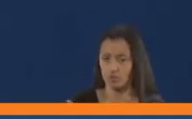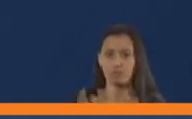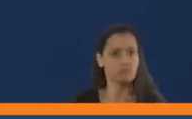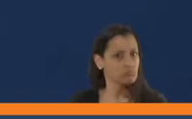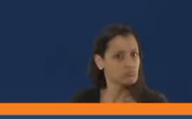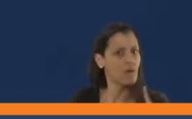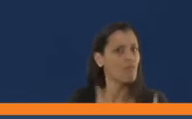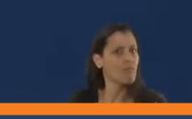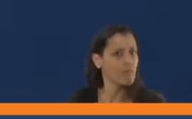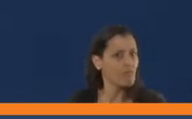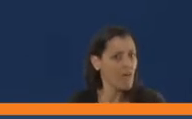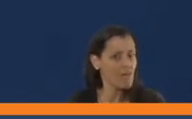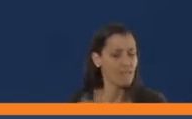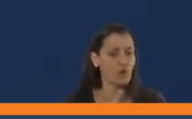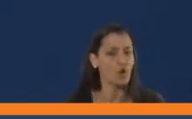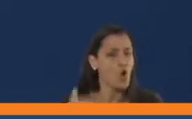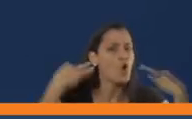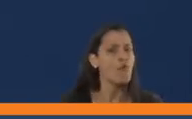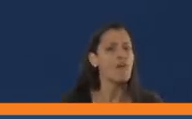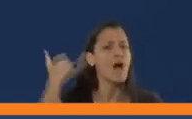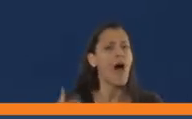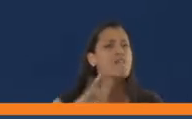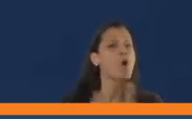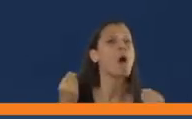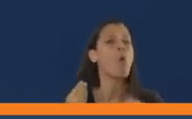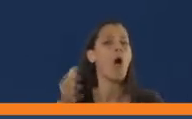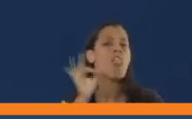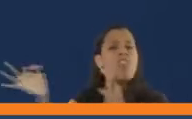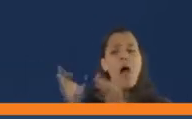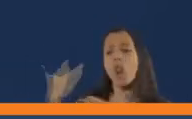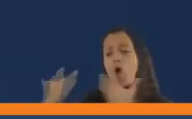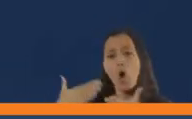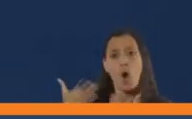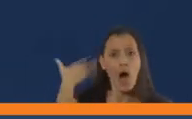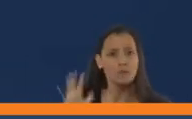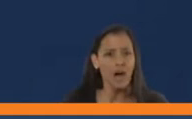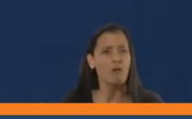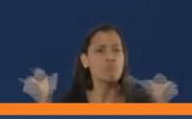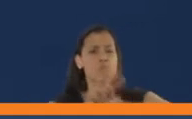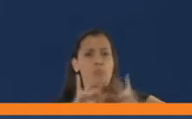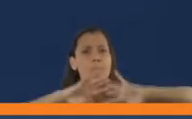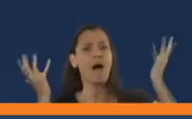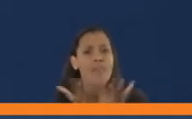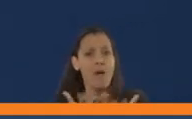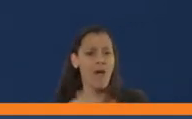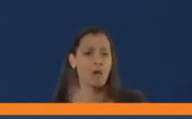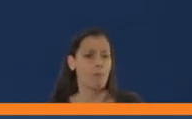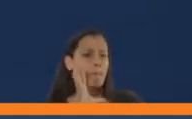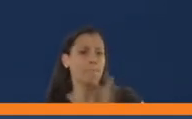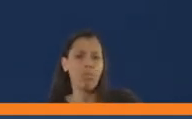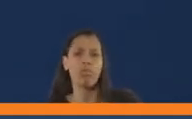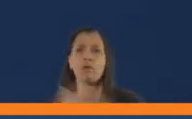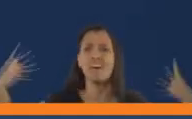seguimos confiando en el diálogo tras la tragedia de la pandemia observamos a las guerras